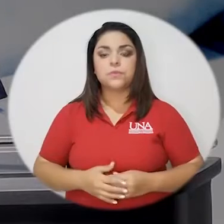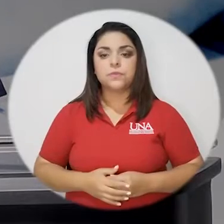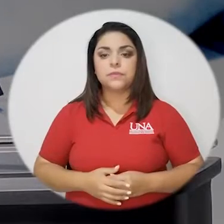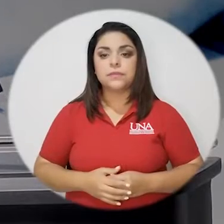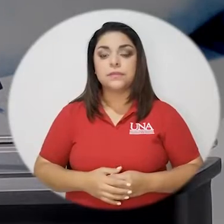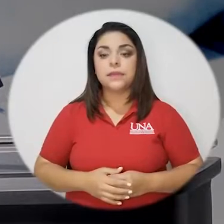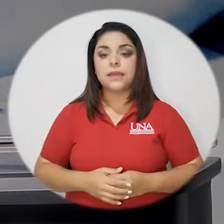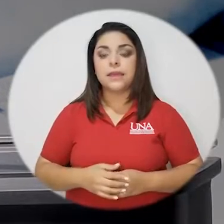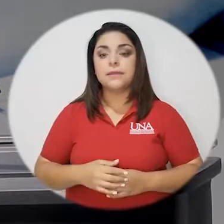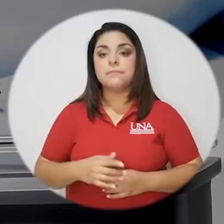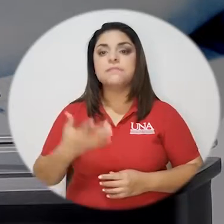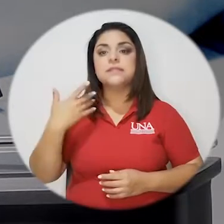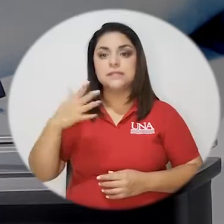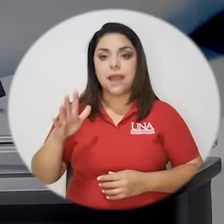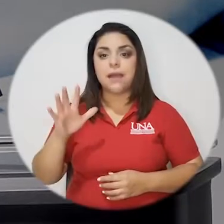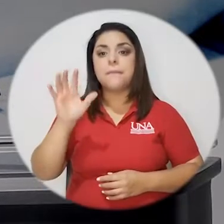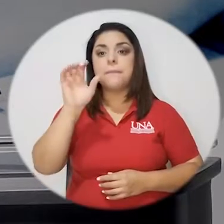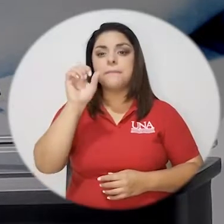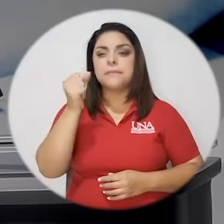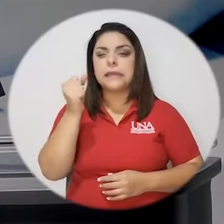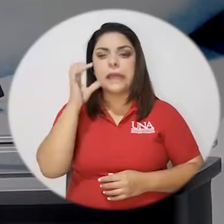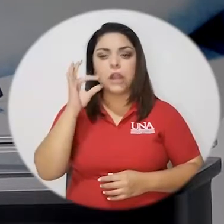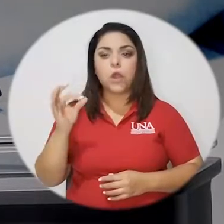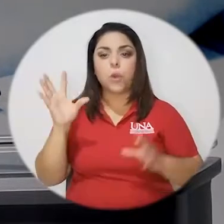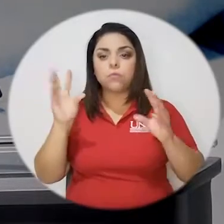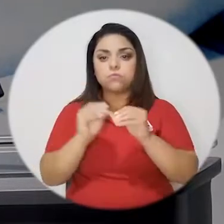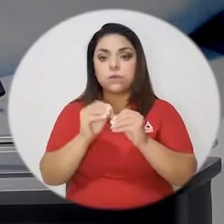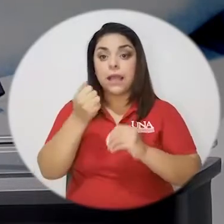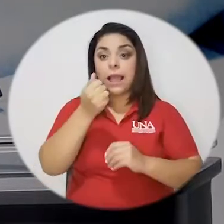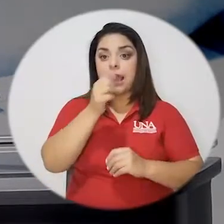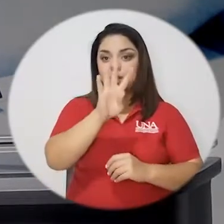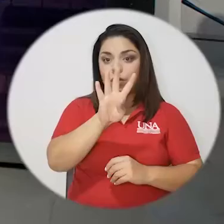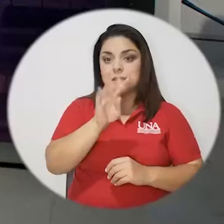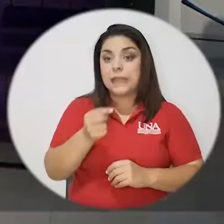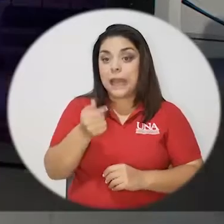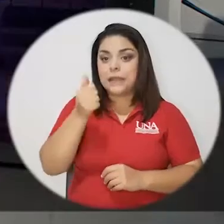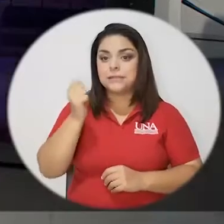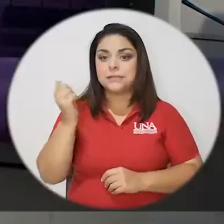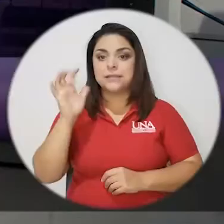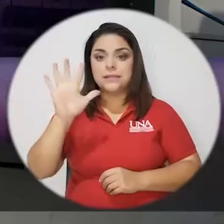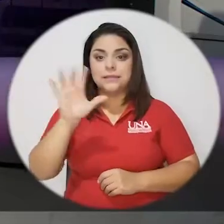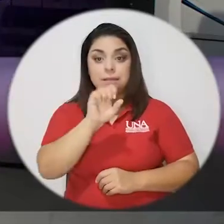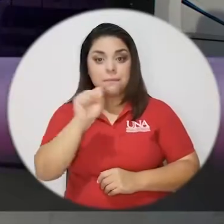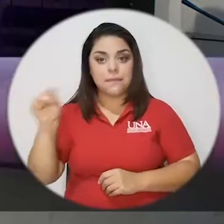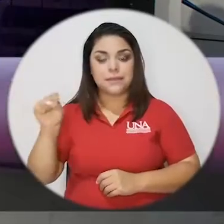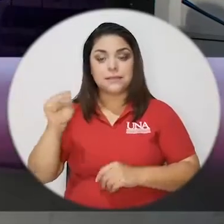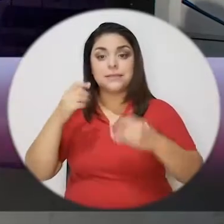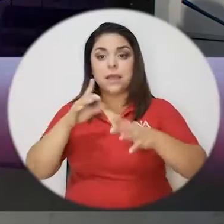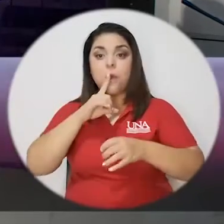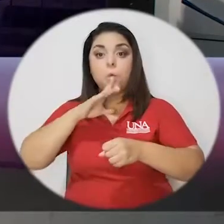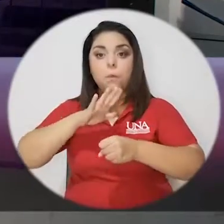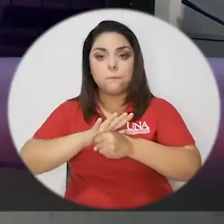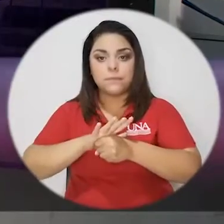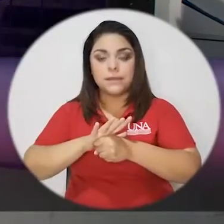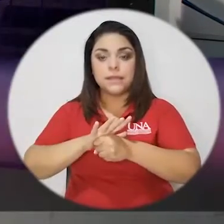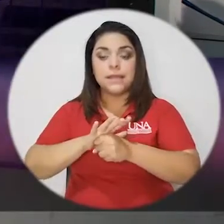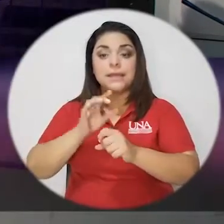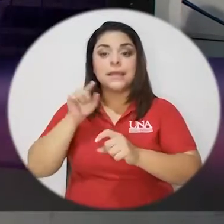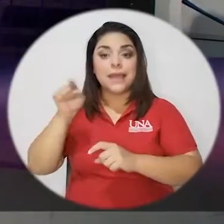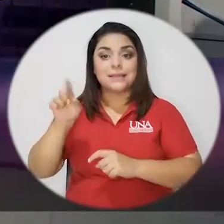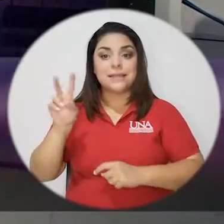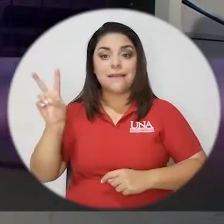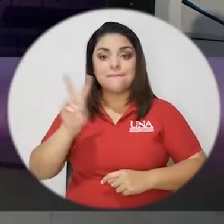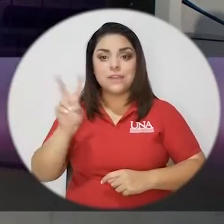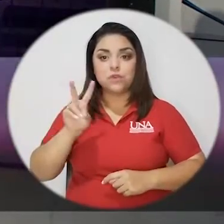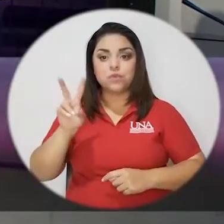Sí. desde ya son varios, ya son 14 meses, casi 15 que se van a cumplir desde que este virus